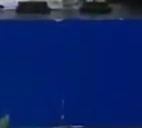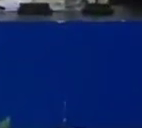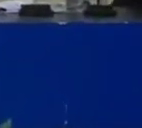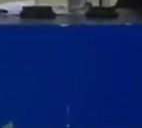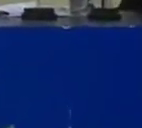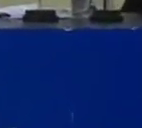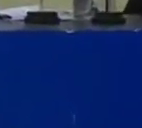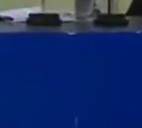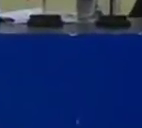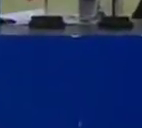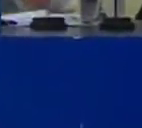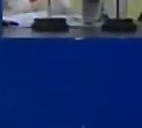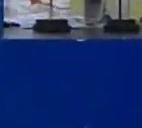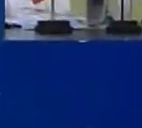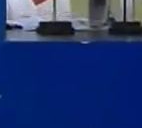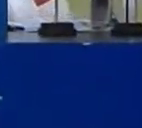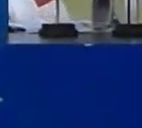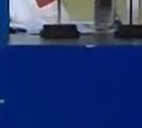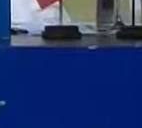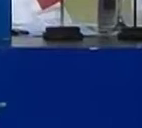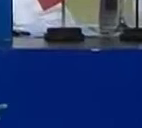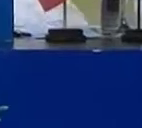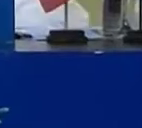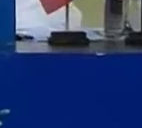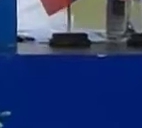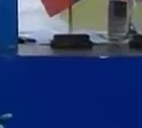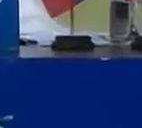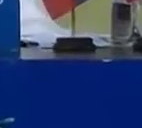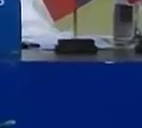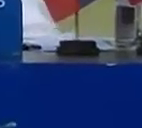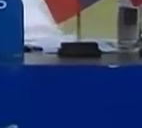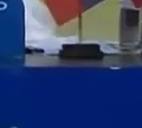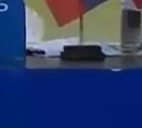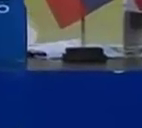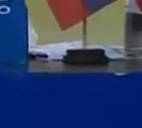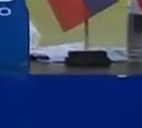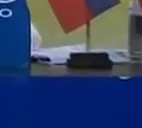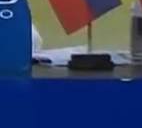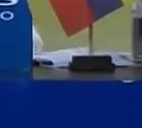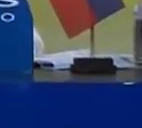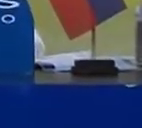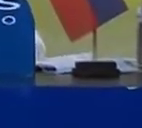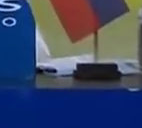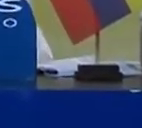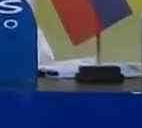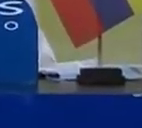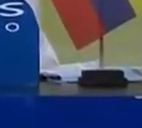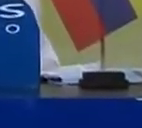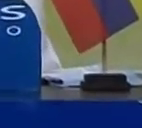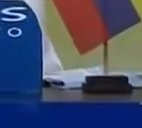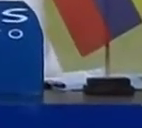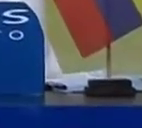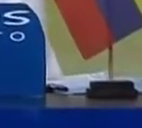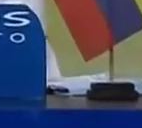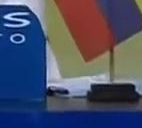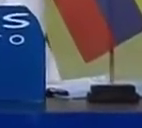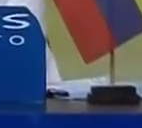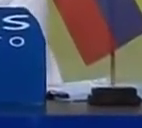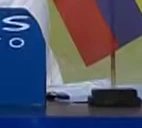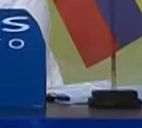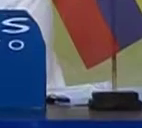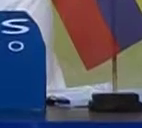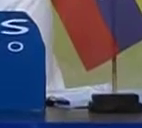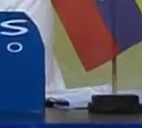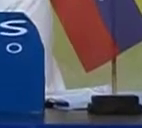¡Qué alegría, cielito, qué alegría! Vengo bajando del cielo. Un bombazo es lo que traigo aquí en la mano.